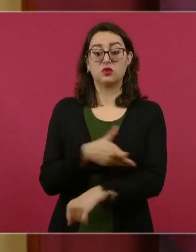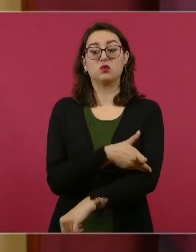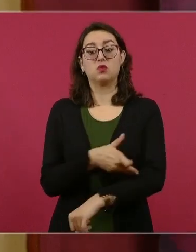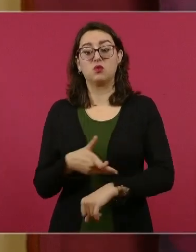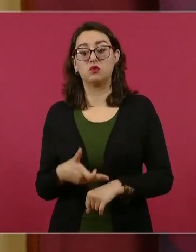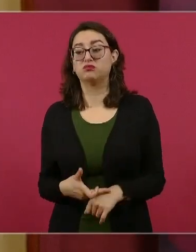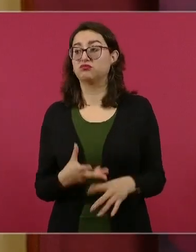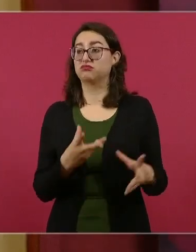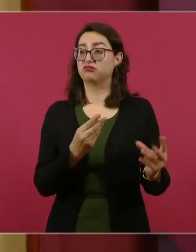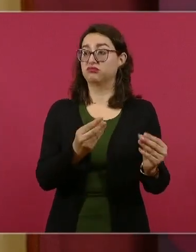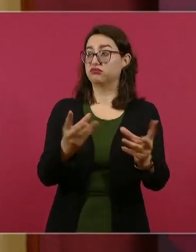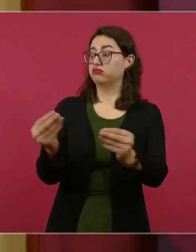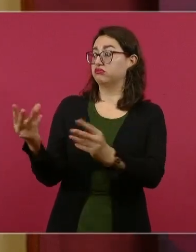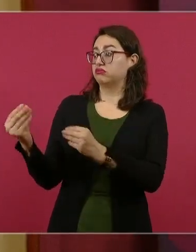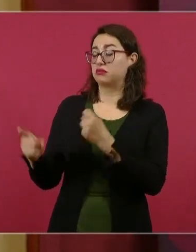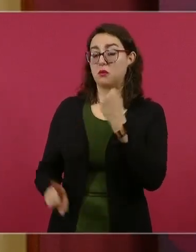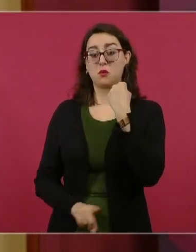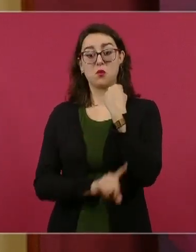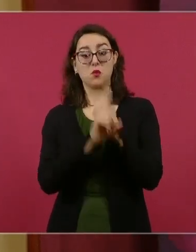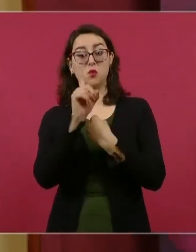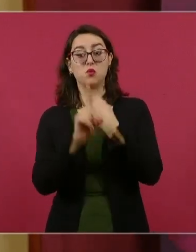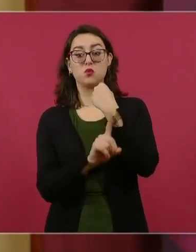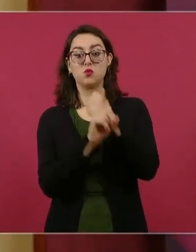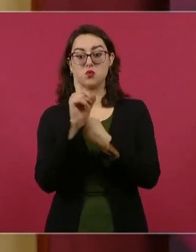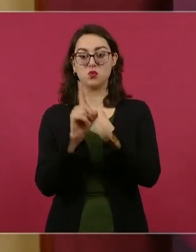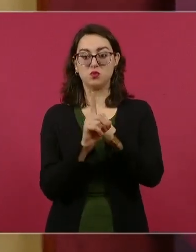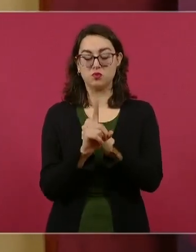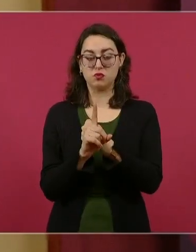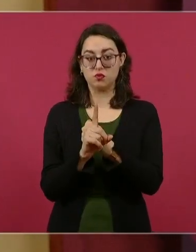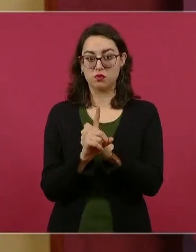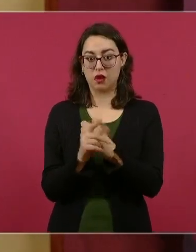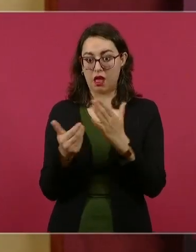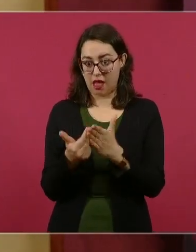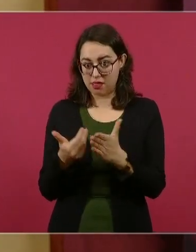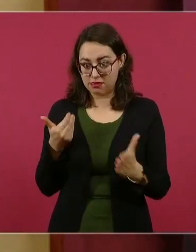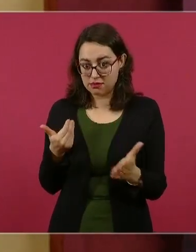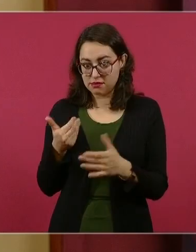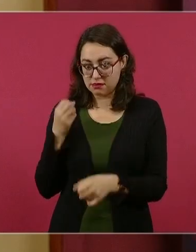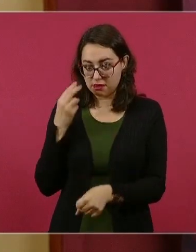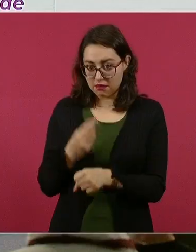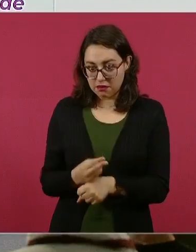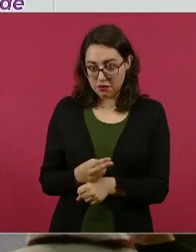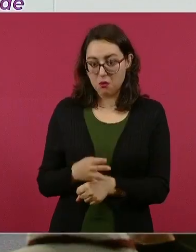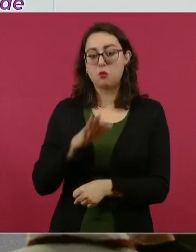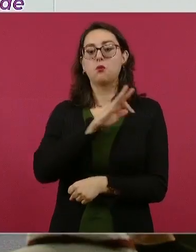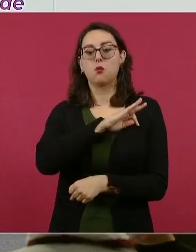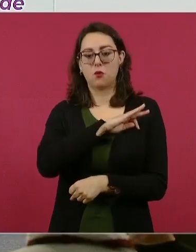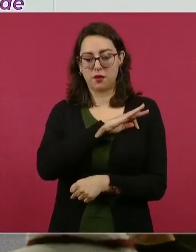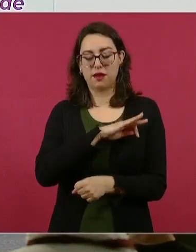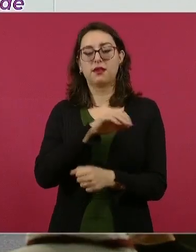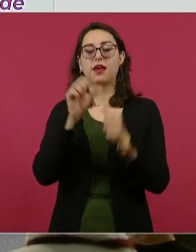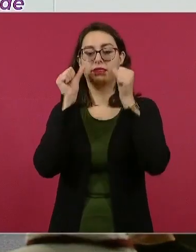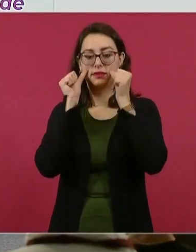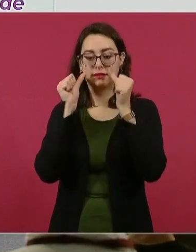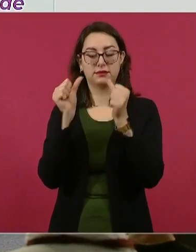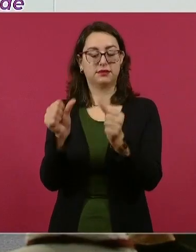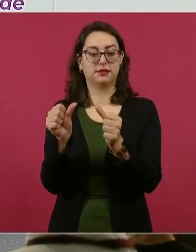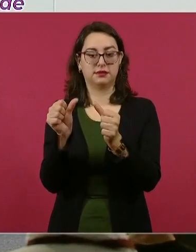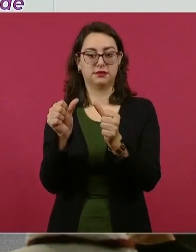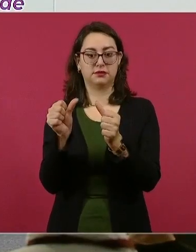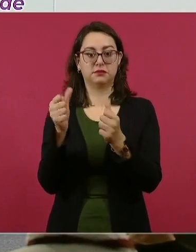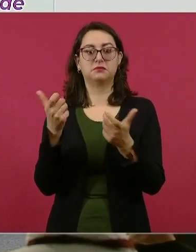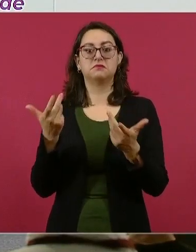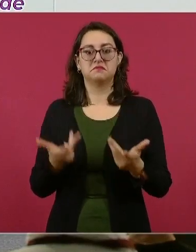familias, en la sociedad. Pero es, desde luego, prevenible, es tratable, en la medida en que los distintos elementos